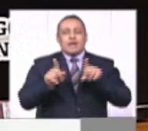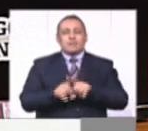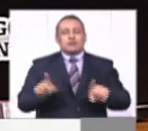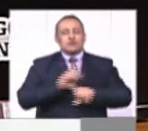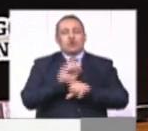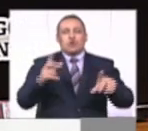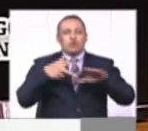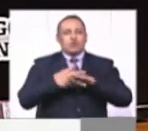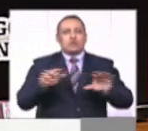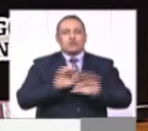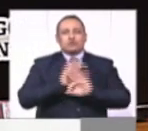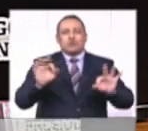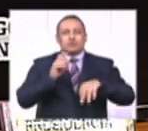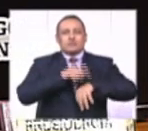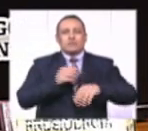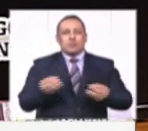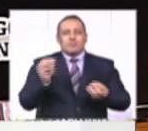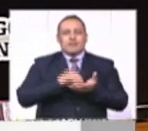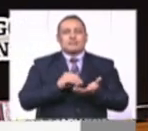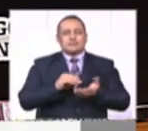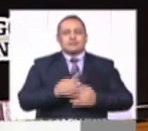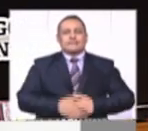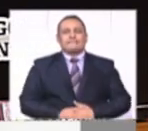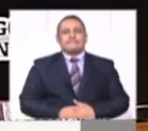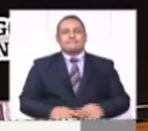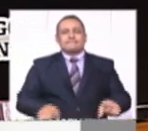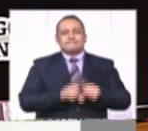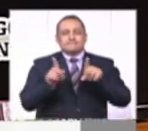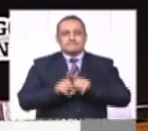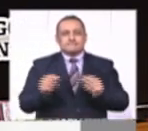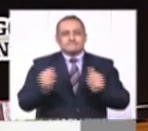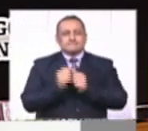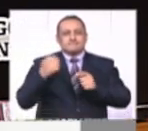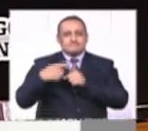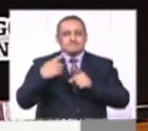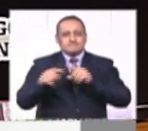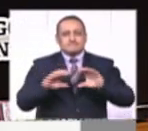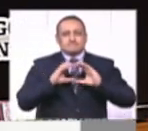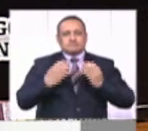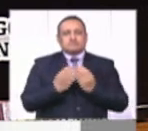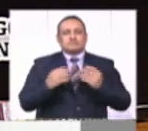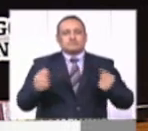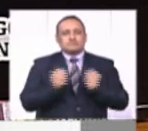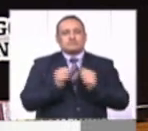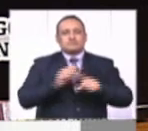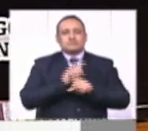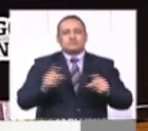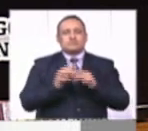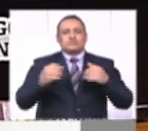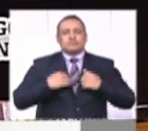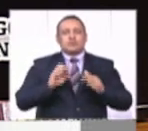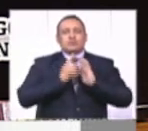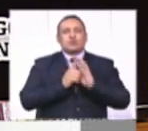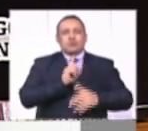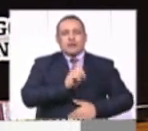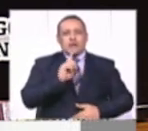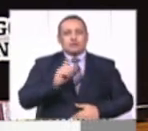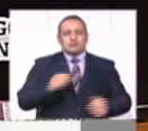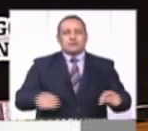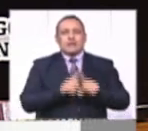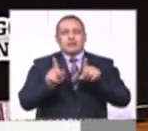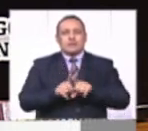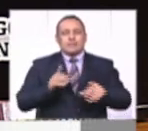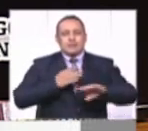sin interrupciones y sin tiempo adicional Asimismo los congresistas No agrupados tendrán un minuto cada uno para